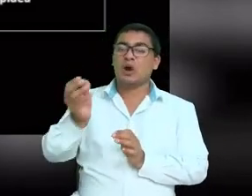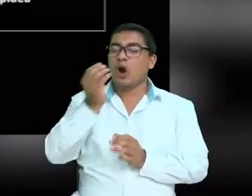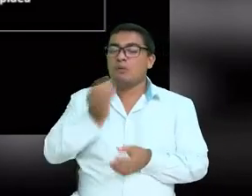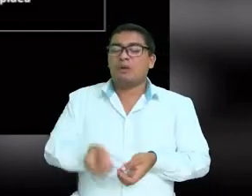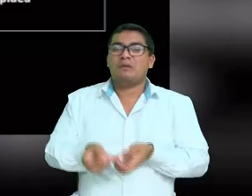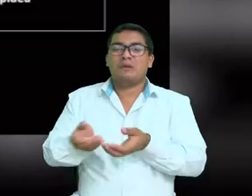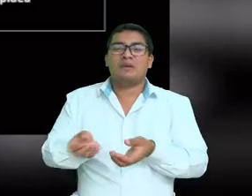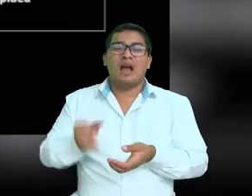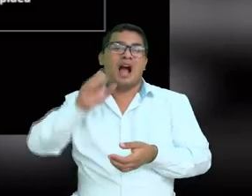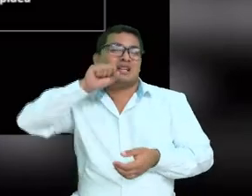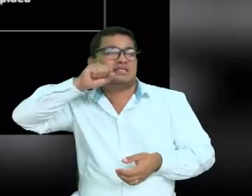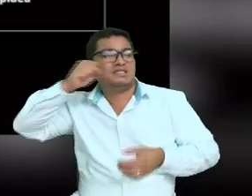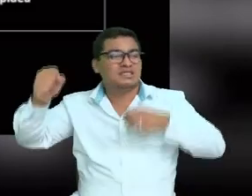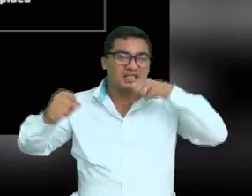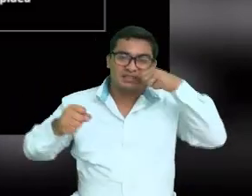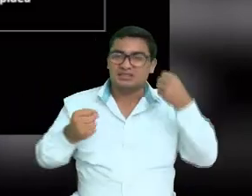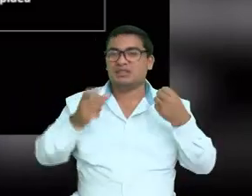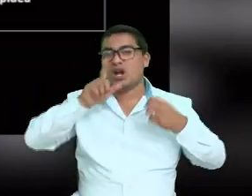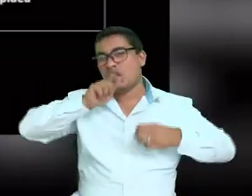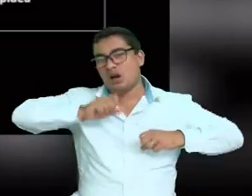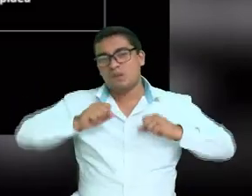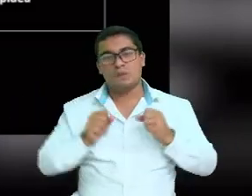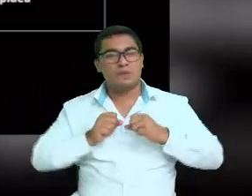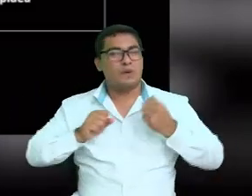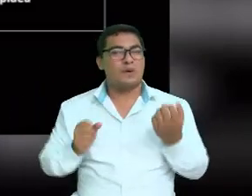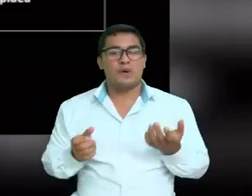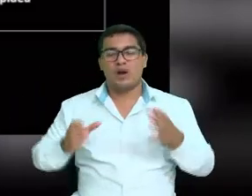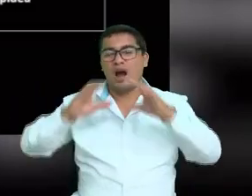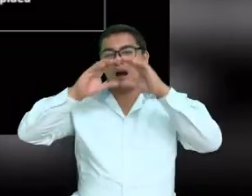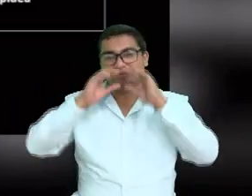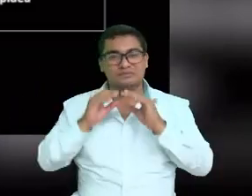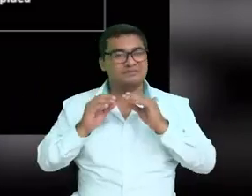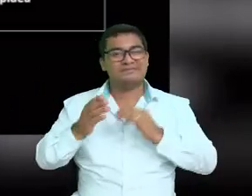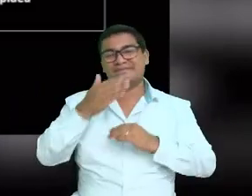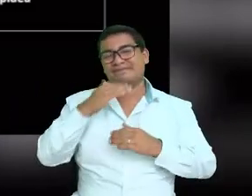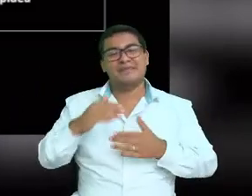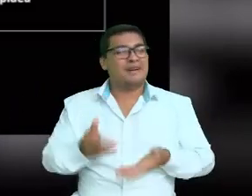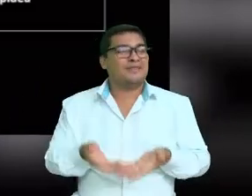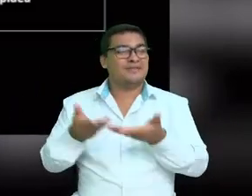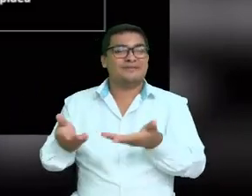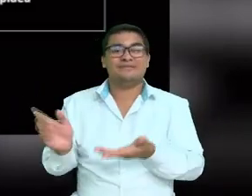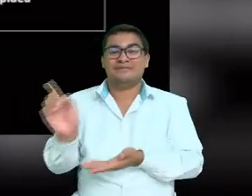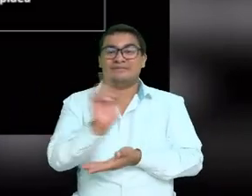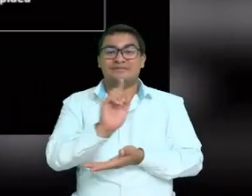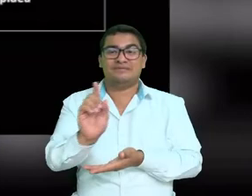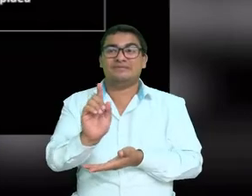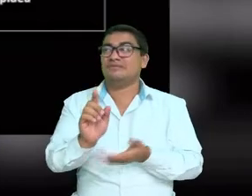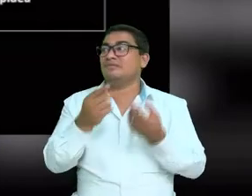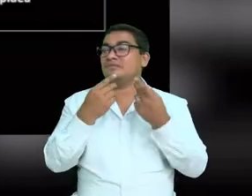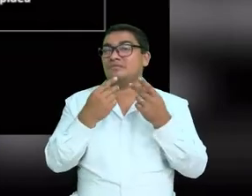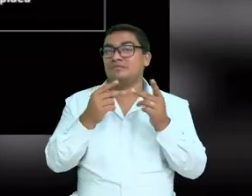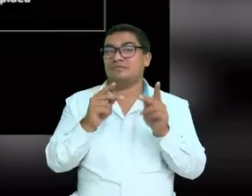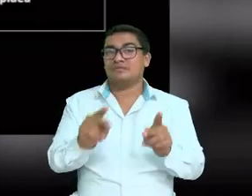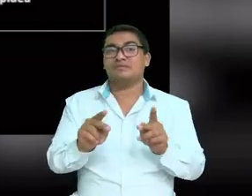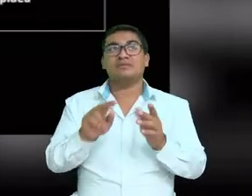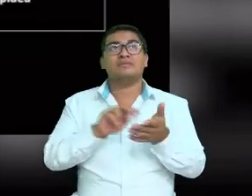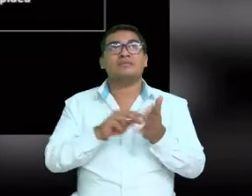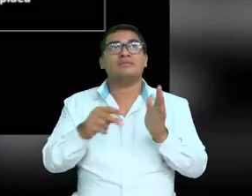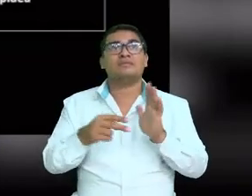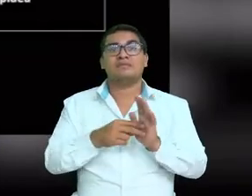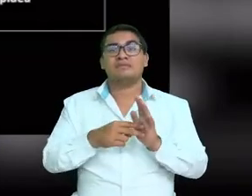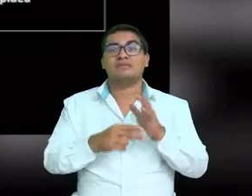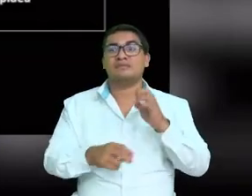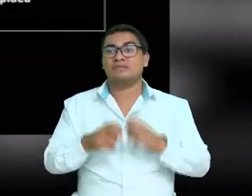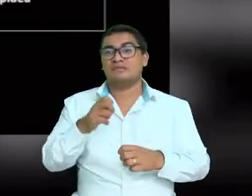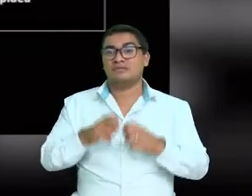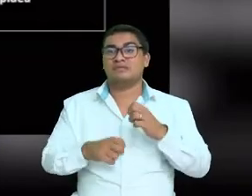metabólico comiencen a aumentarse el colesterol, los triglicéridos, pero como están niños no pasa nada, pero